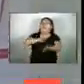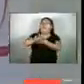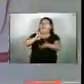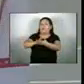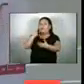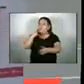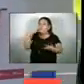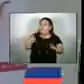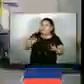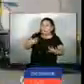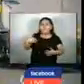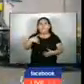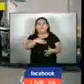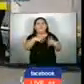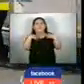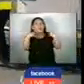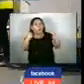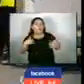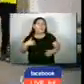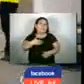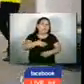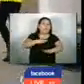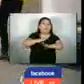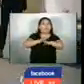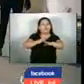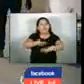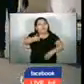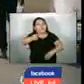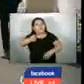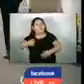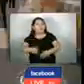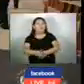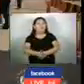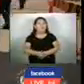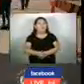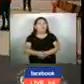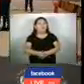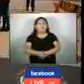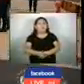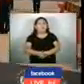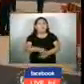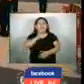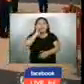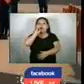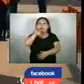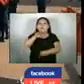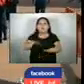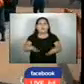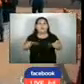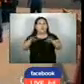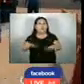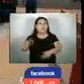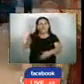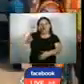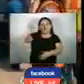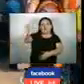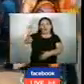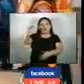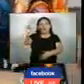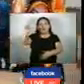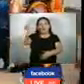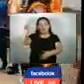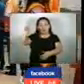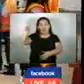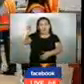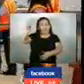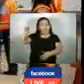los ministros de Salud, Defensa y la Policía Nacional Civil. Debemos agradecer al Instituto Serum que nos ha